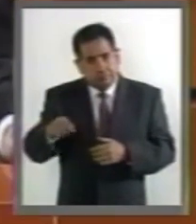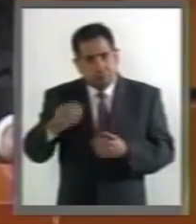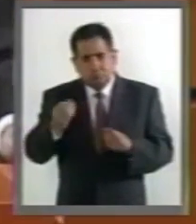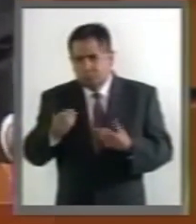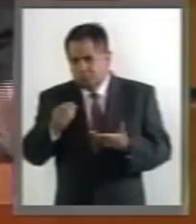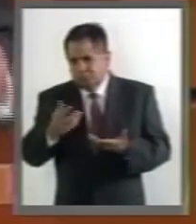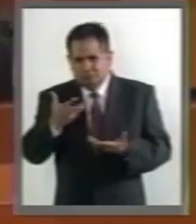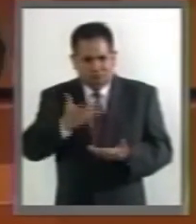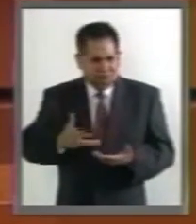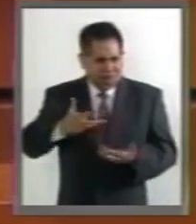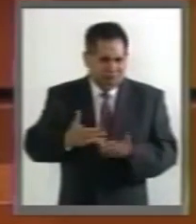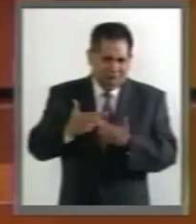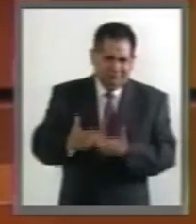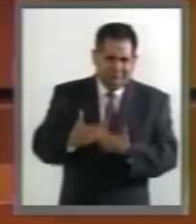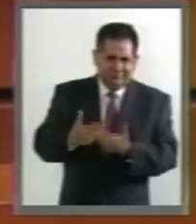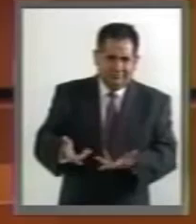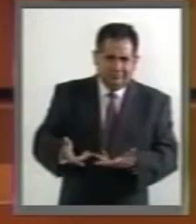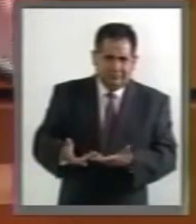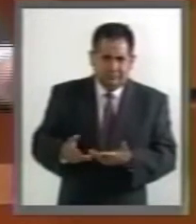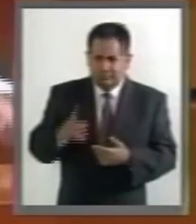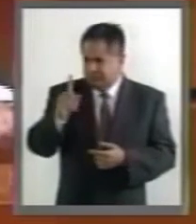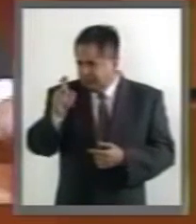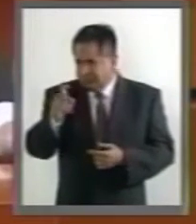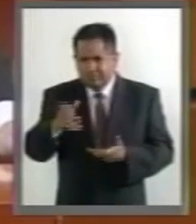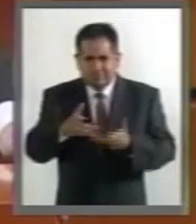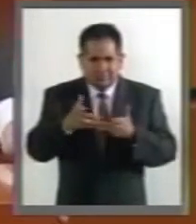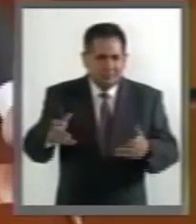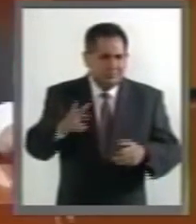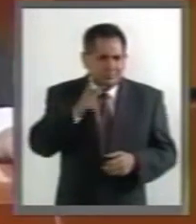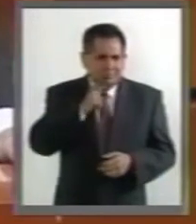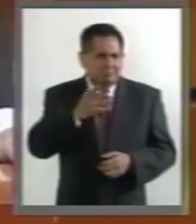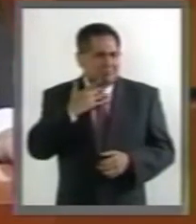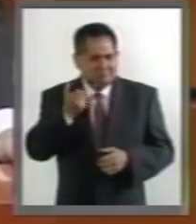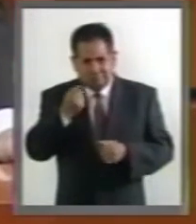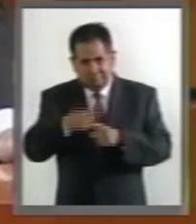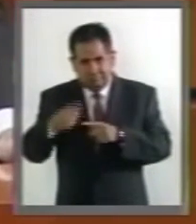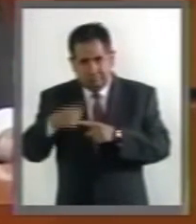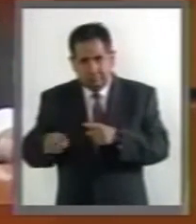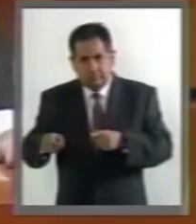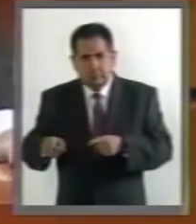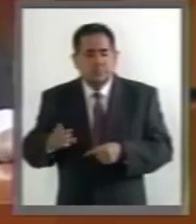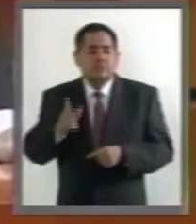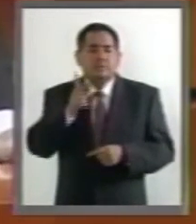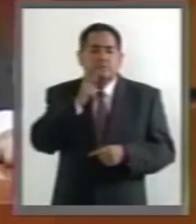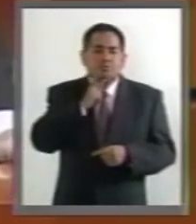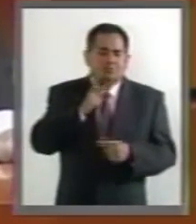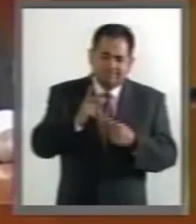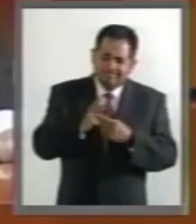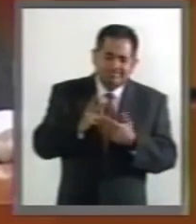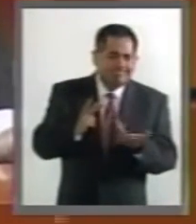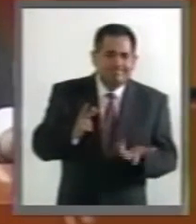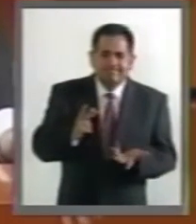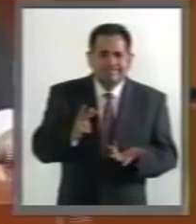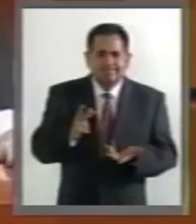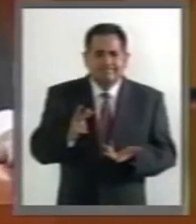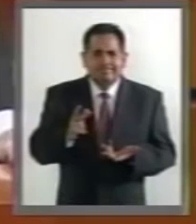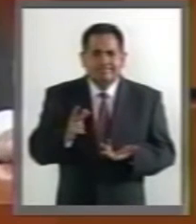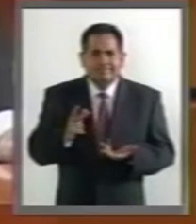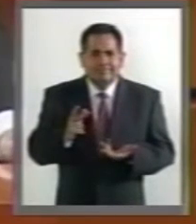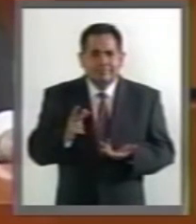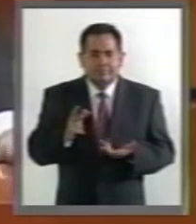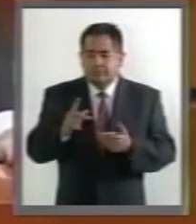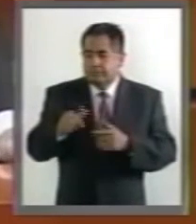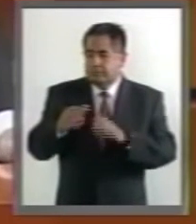estado rico, agua, tierra, petróleo, gas, el petróleo y a